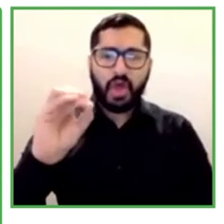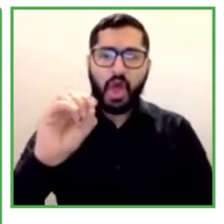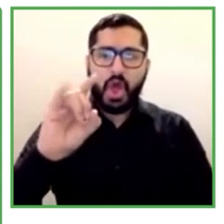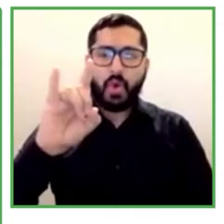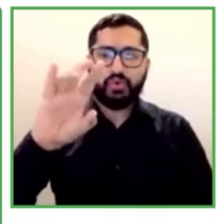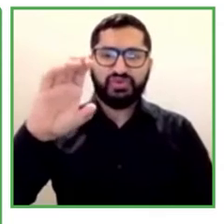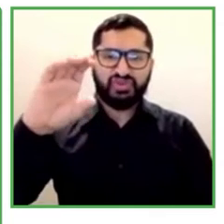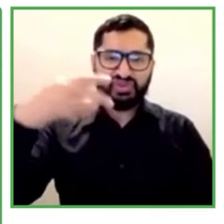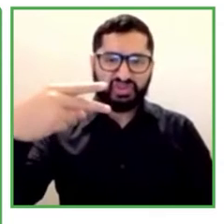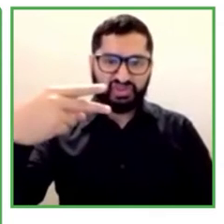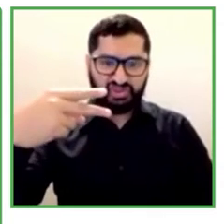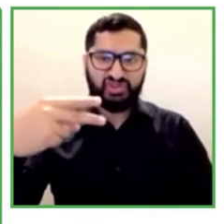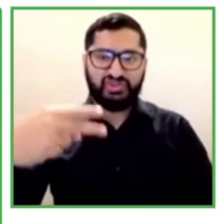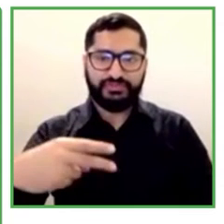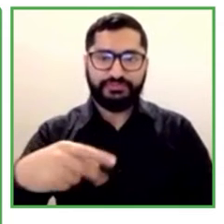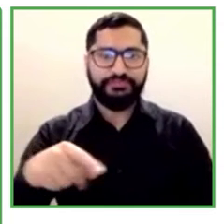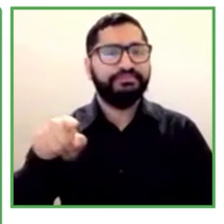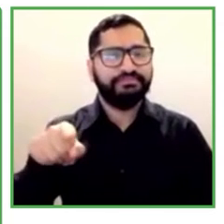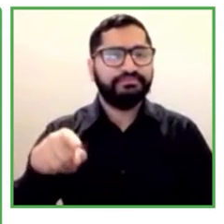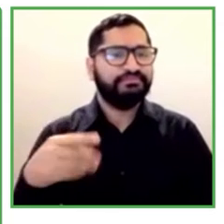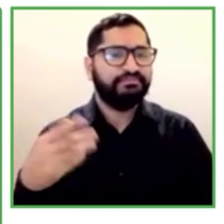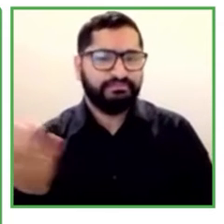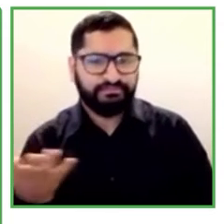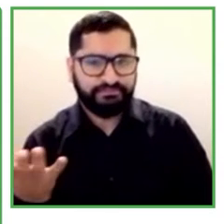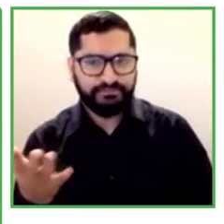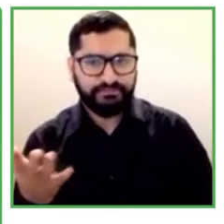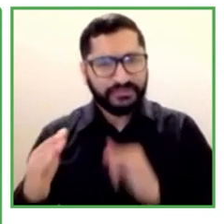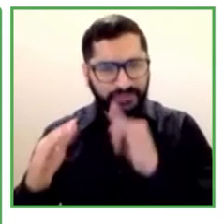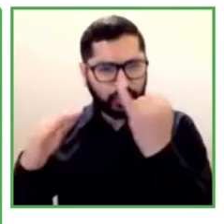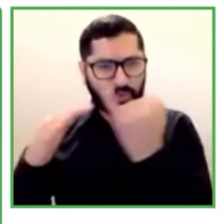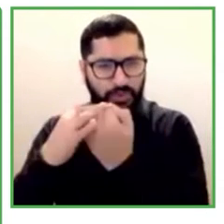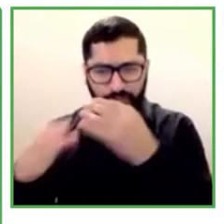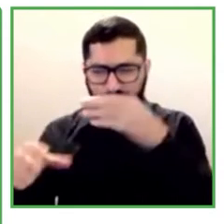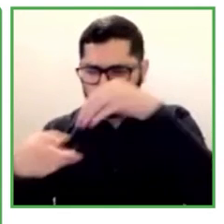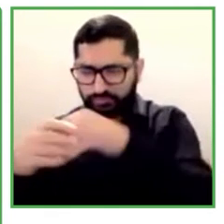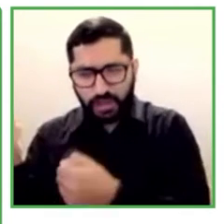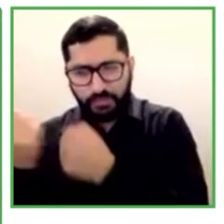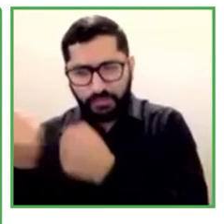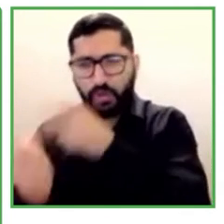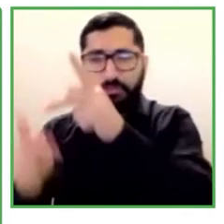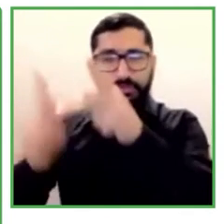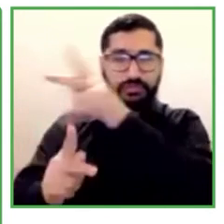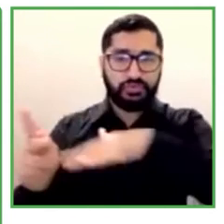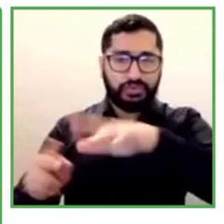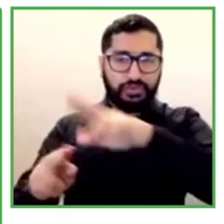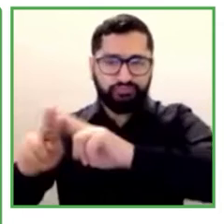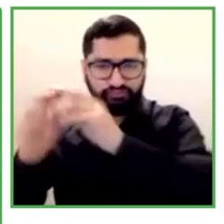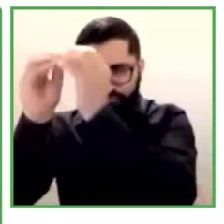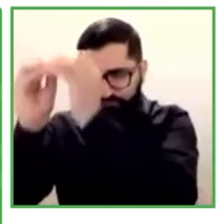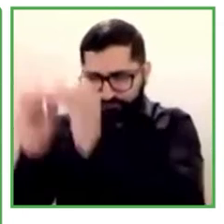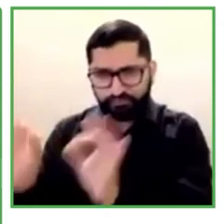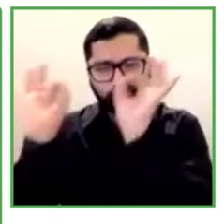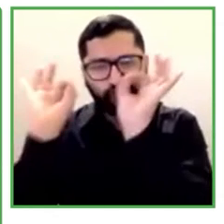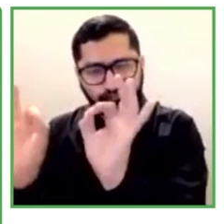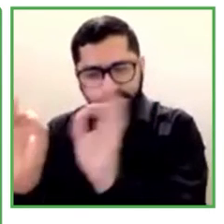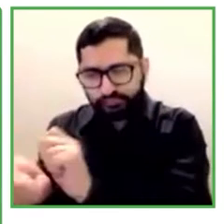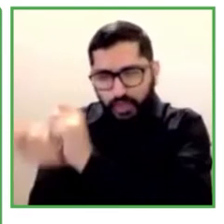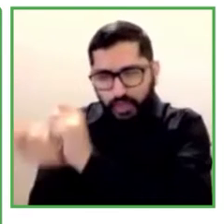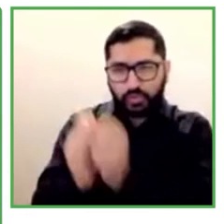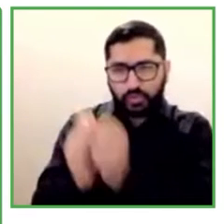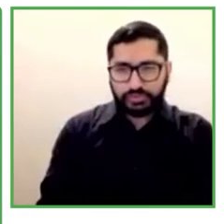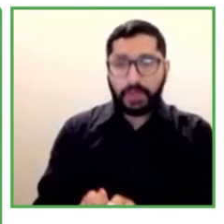nuestra organización, y aportando a ajustar, a hacer los ajustes razonables para lograr la inclusión plena de estas personas dentro de la